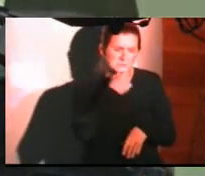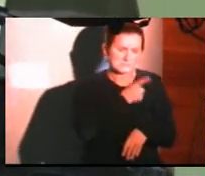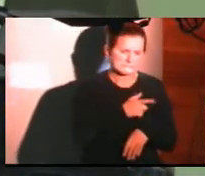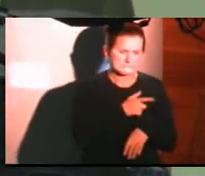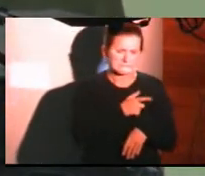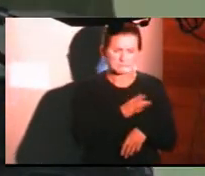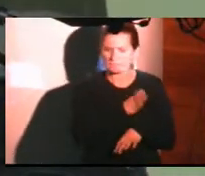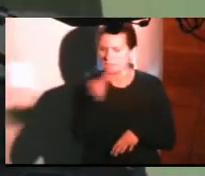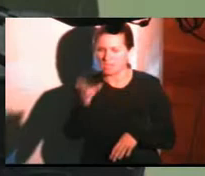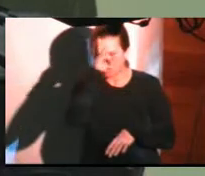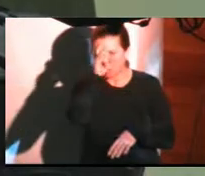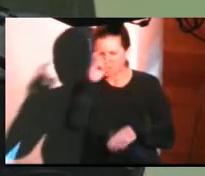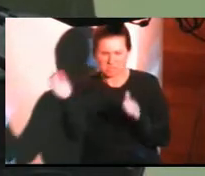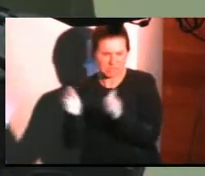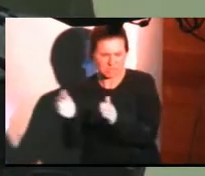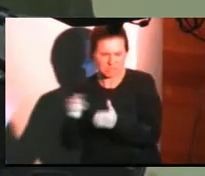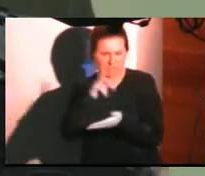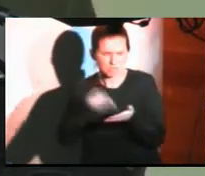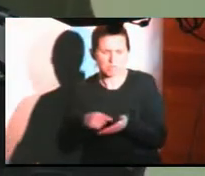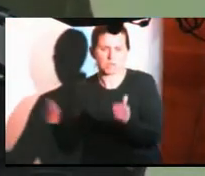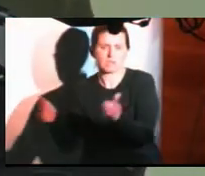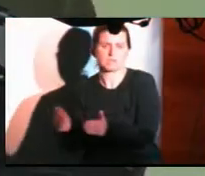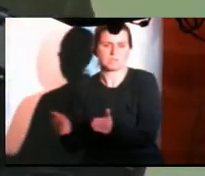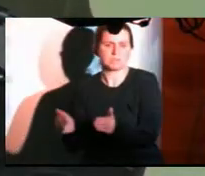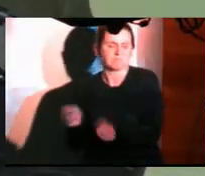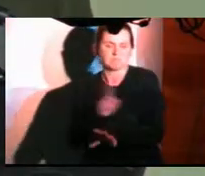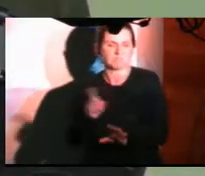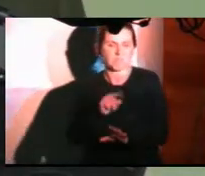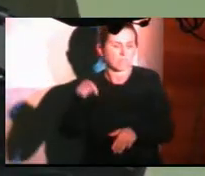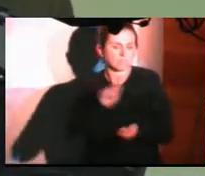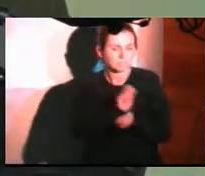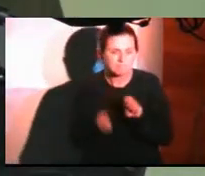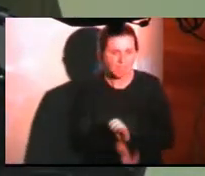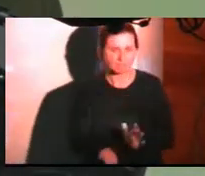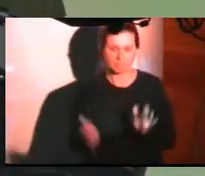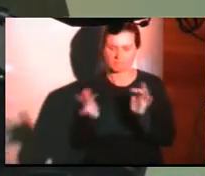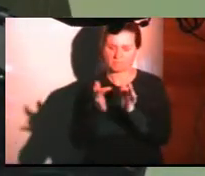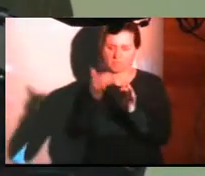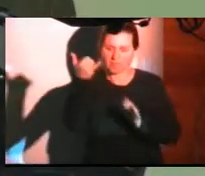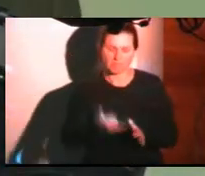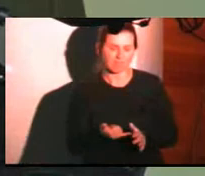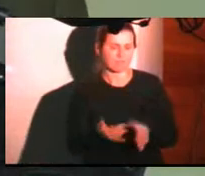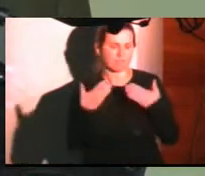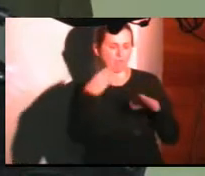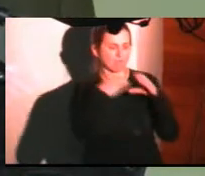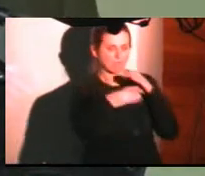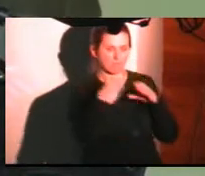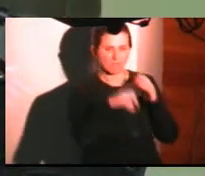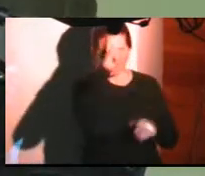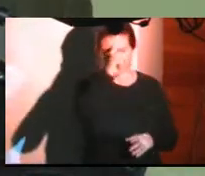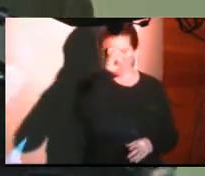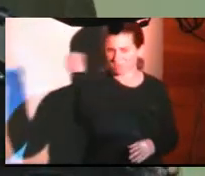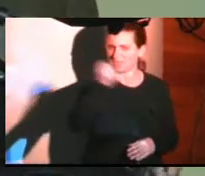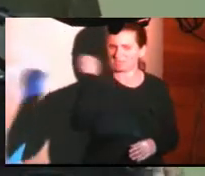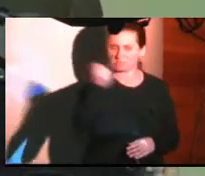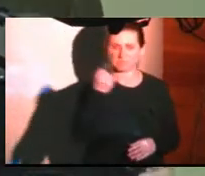mayor complejidad de la República Argentina. Entonces esto hace al crecimiento y hace a la calidad de la gestión y de